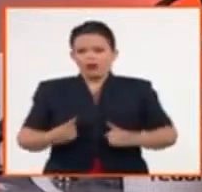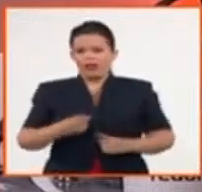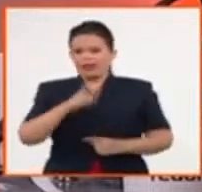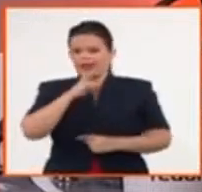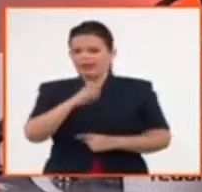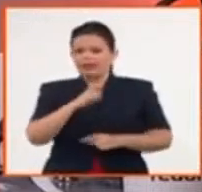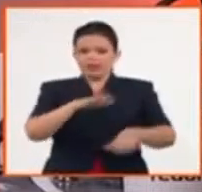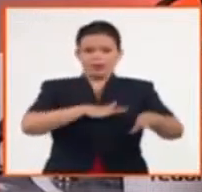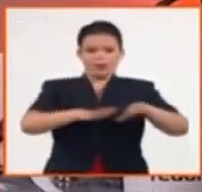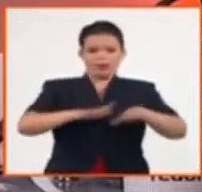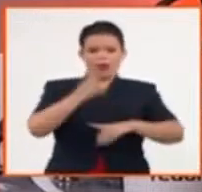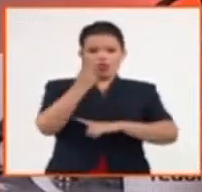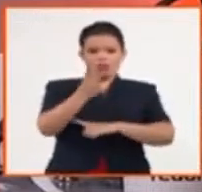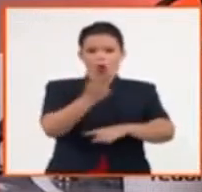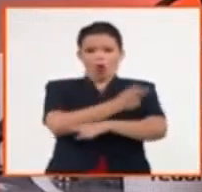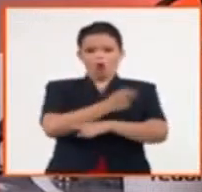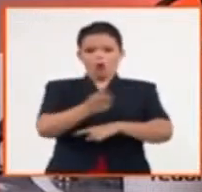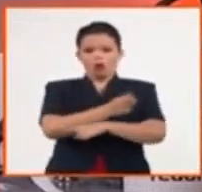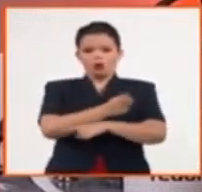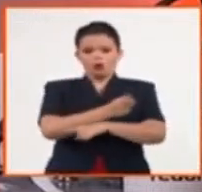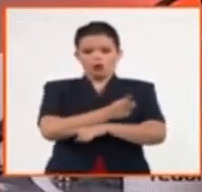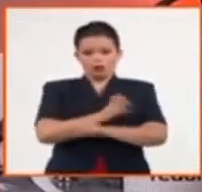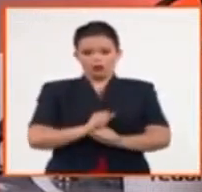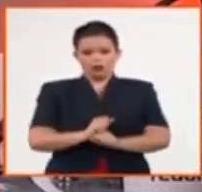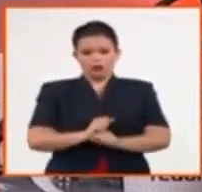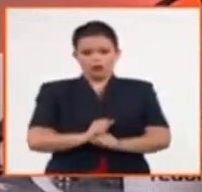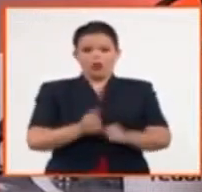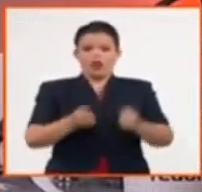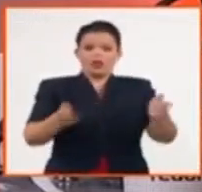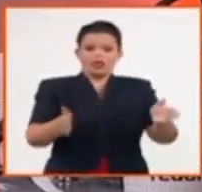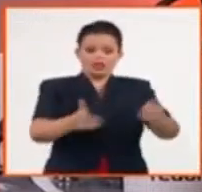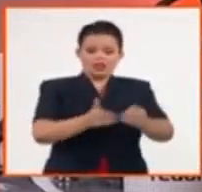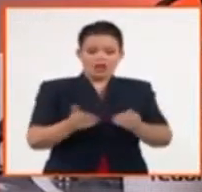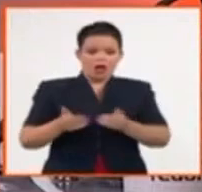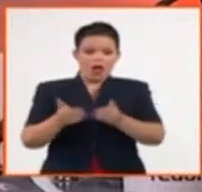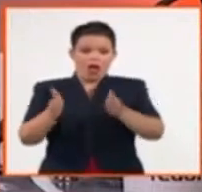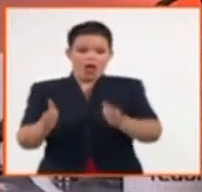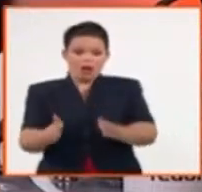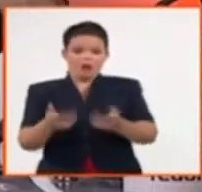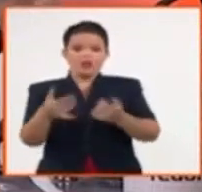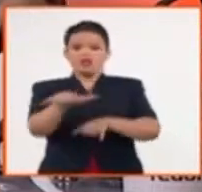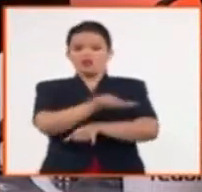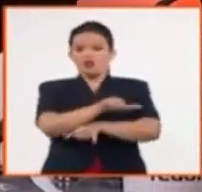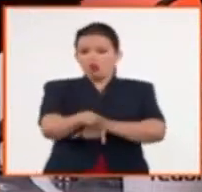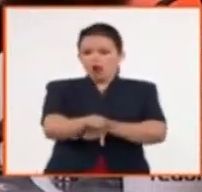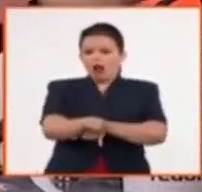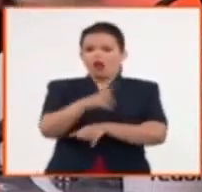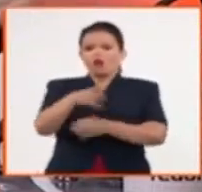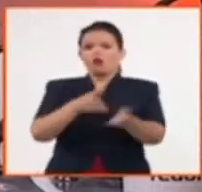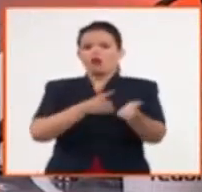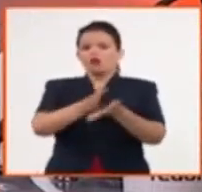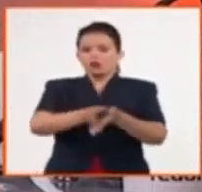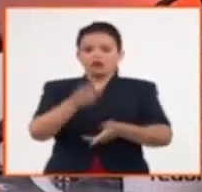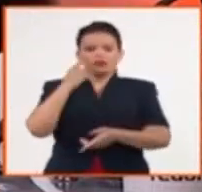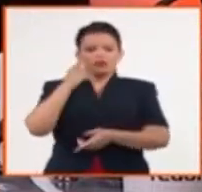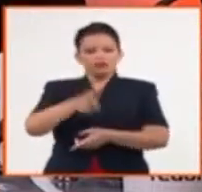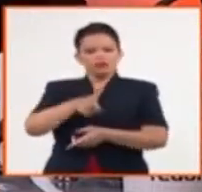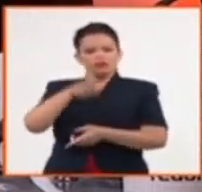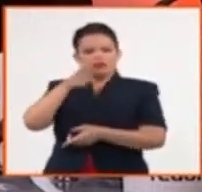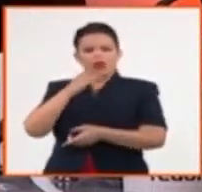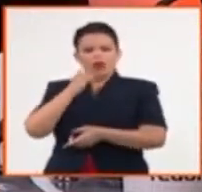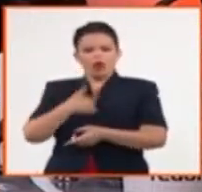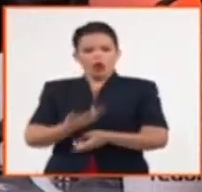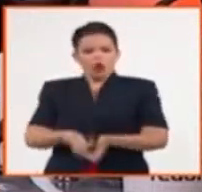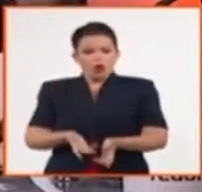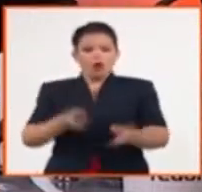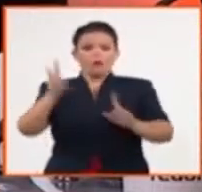cursos escolares seguidos en medio de pandemia, sino también ahora pues estar al tanto de las teleclases, de lo que está pasando con los estudiantes, pero a la